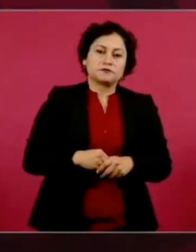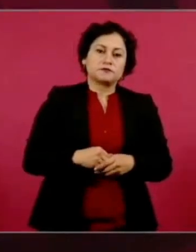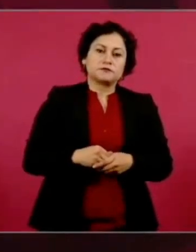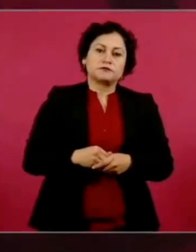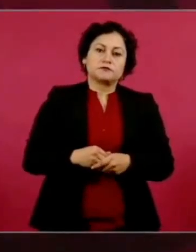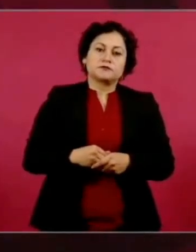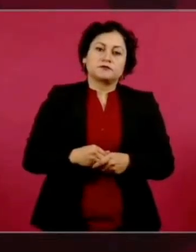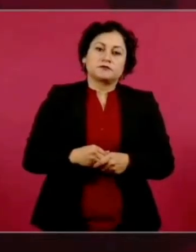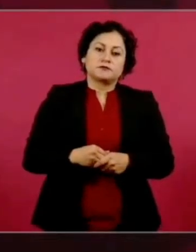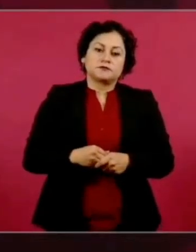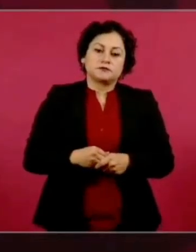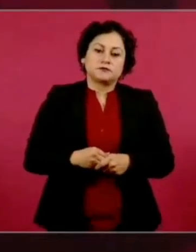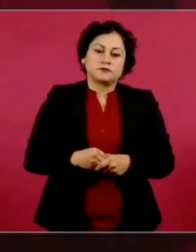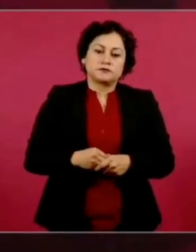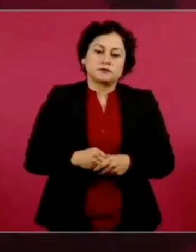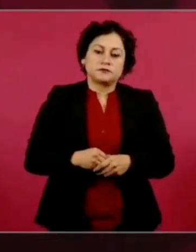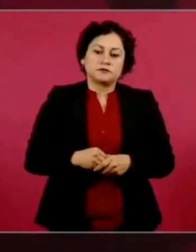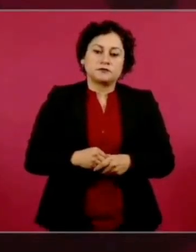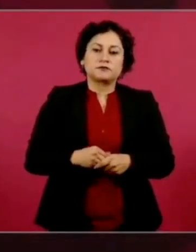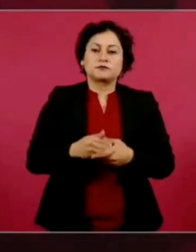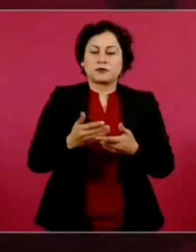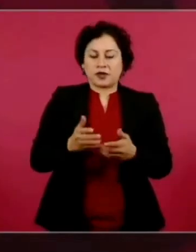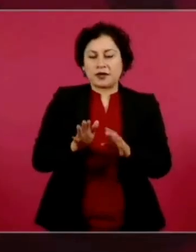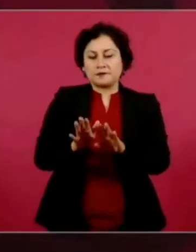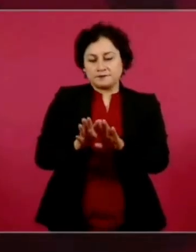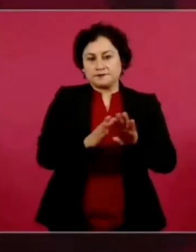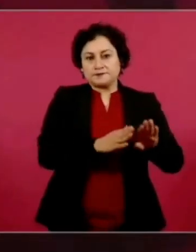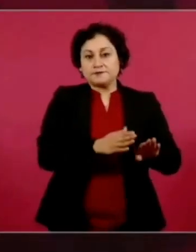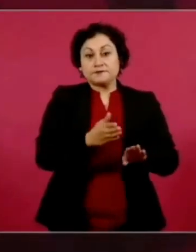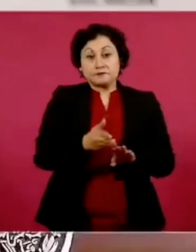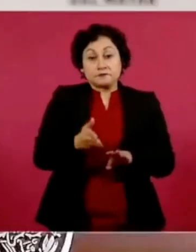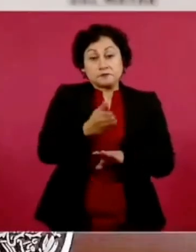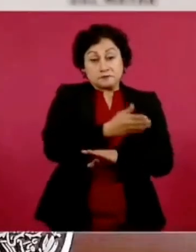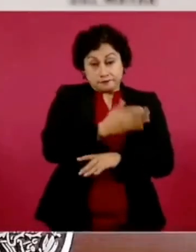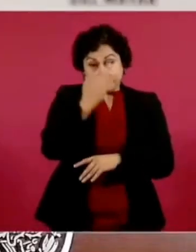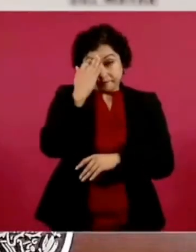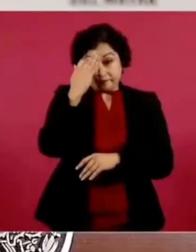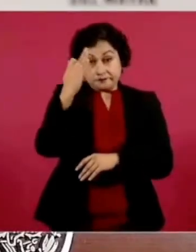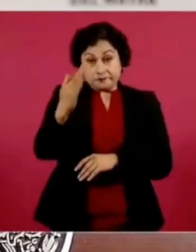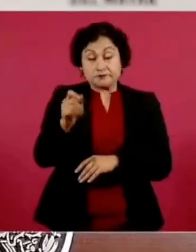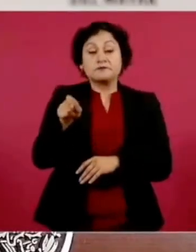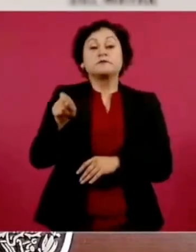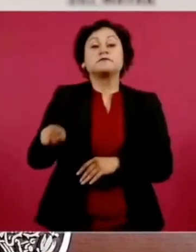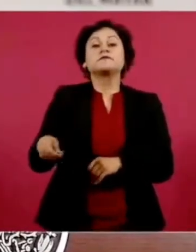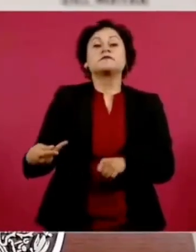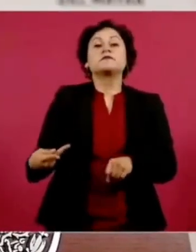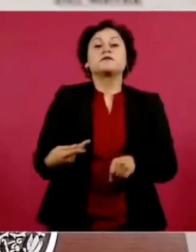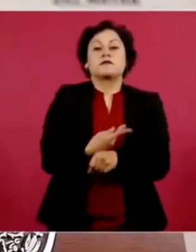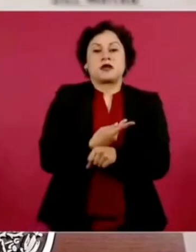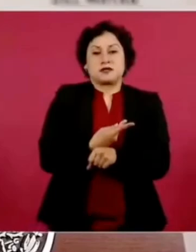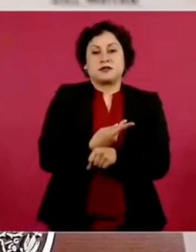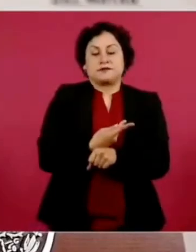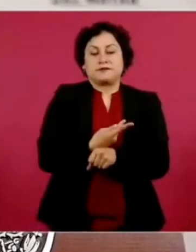ese momento se presentó ante ellos, ante los liberales